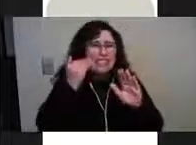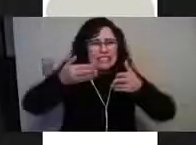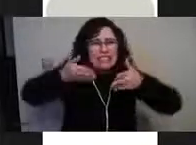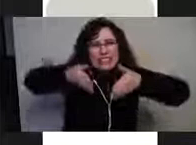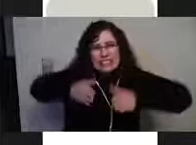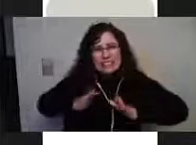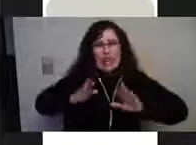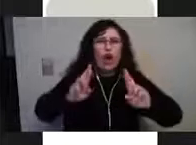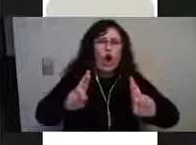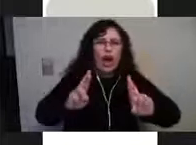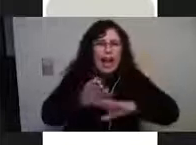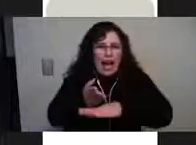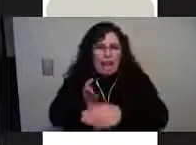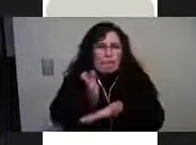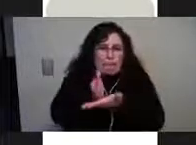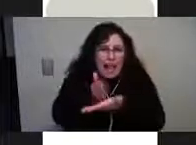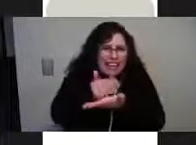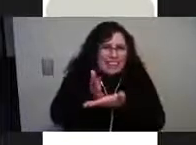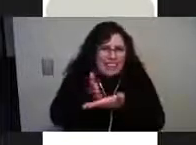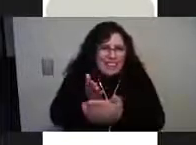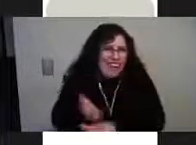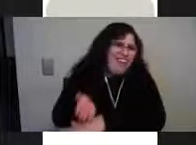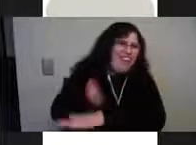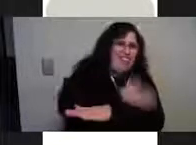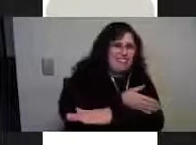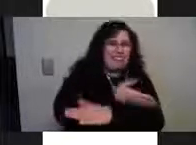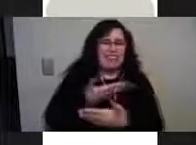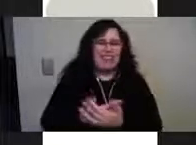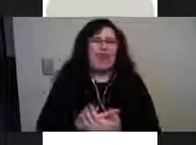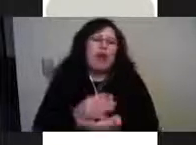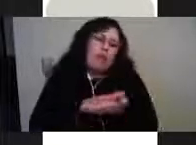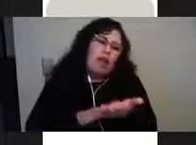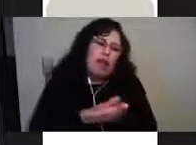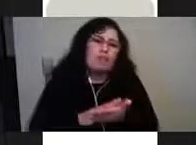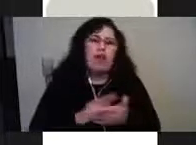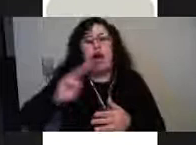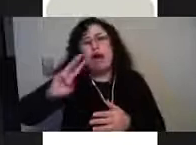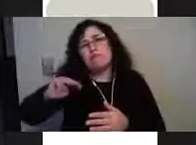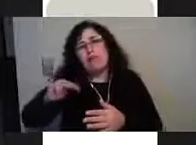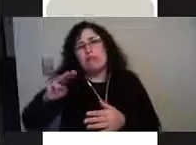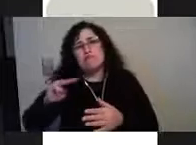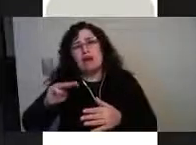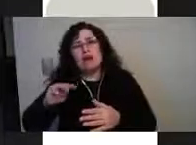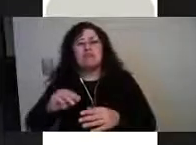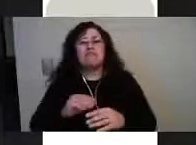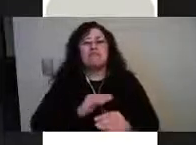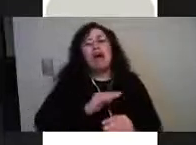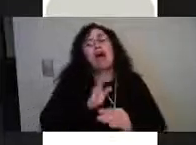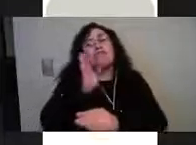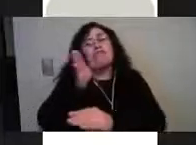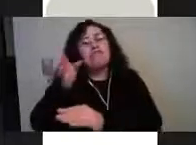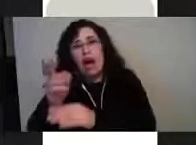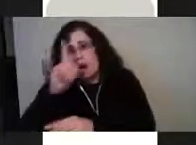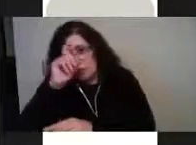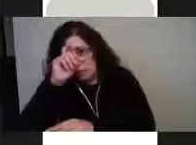actividad planificada, ya que en el fondo la mamita se vaya a hospitalizar los días previos, ya porque eso la